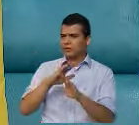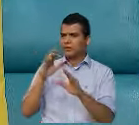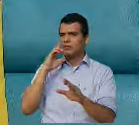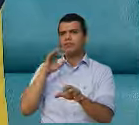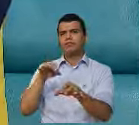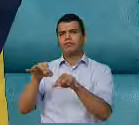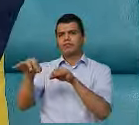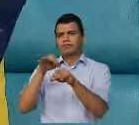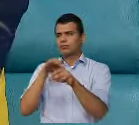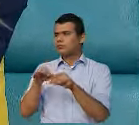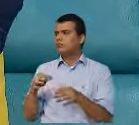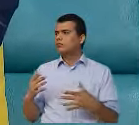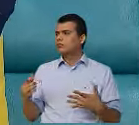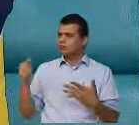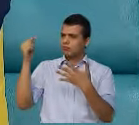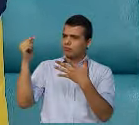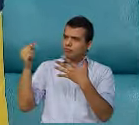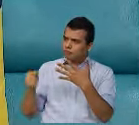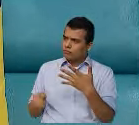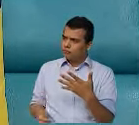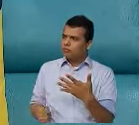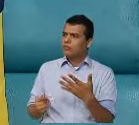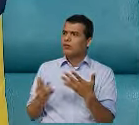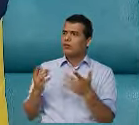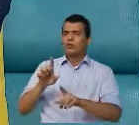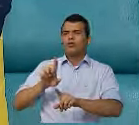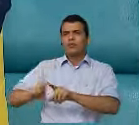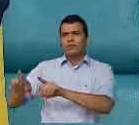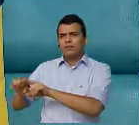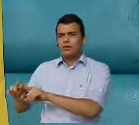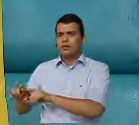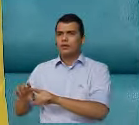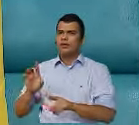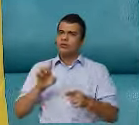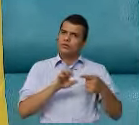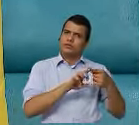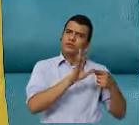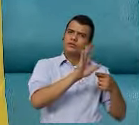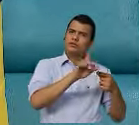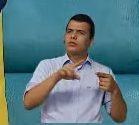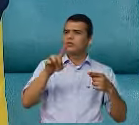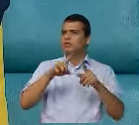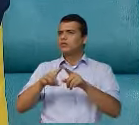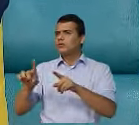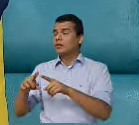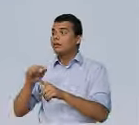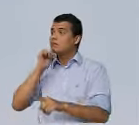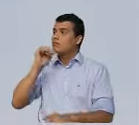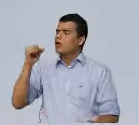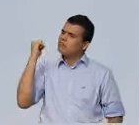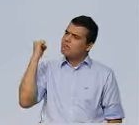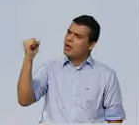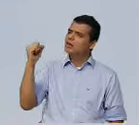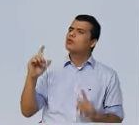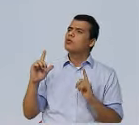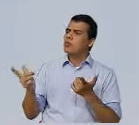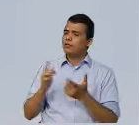a recordar cuáles son las diferencias entre una diabetes y otra, y cuál es la más agresiva. Ok,